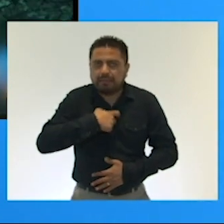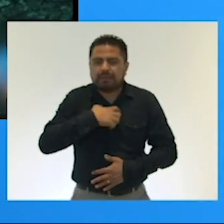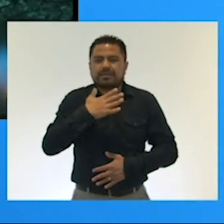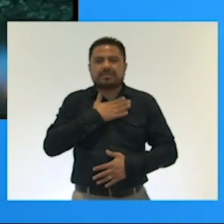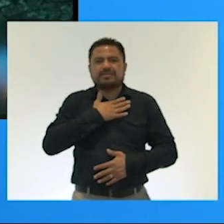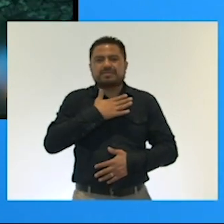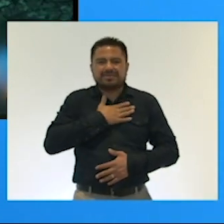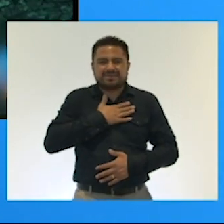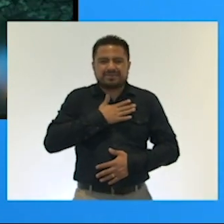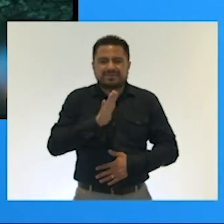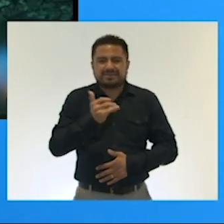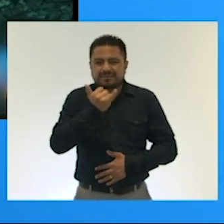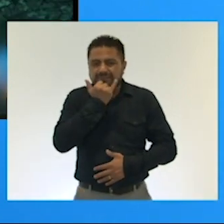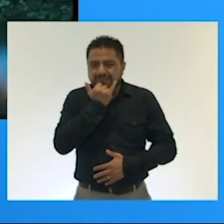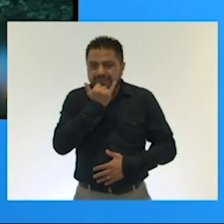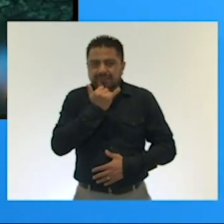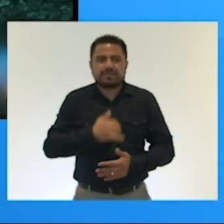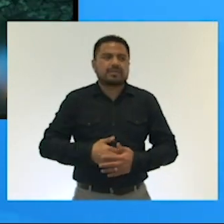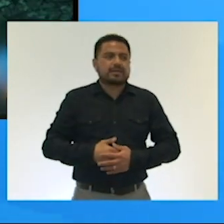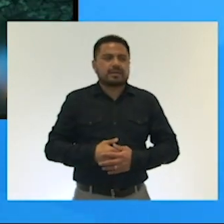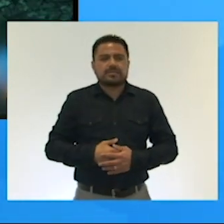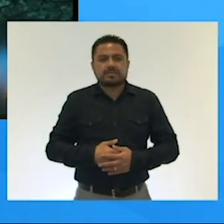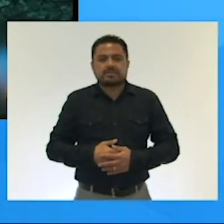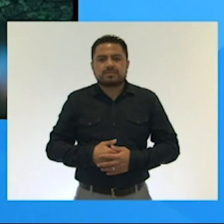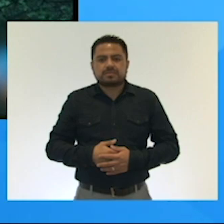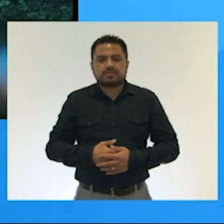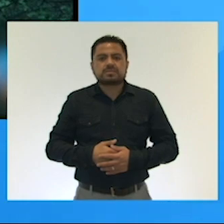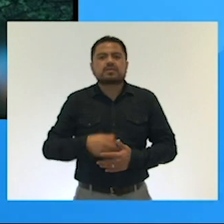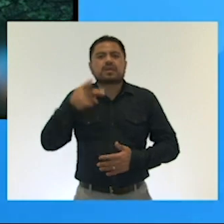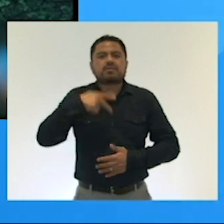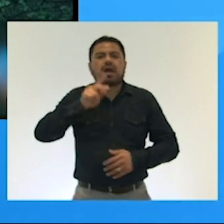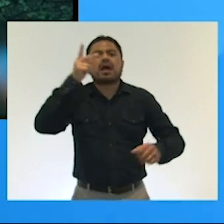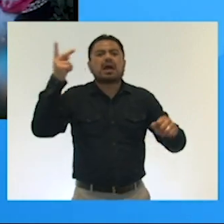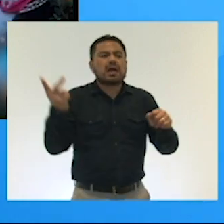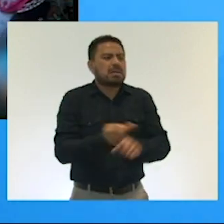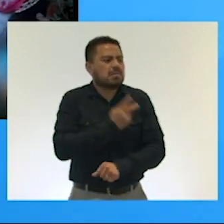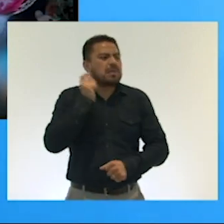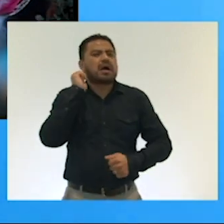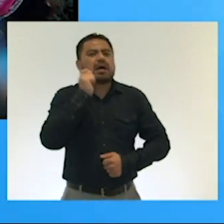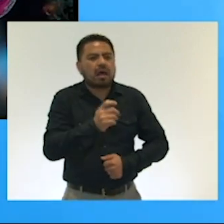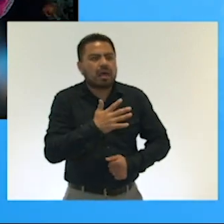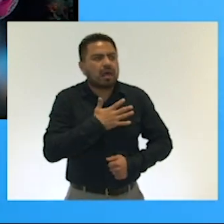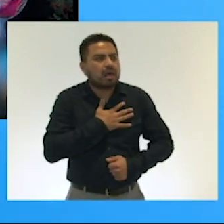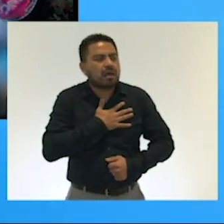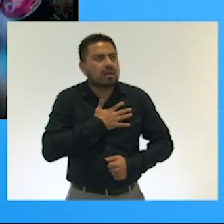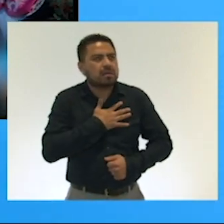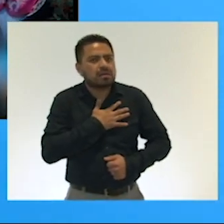¿Pero qué pasó? Es que yo estaba...